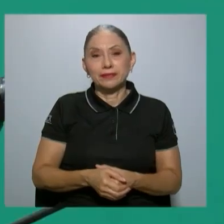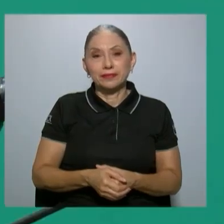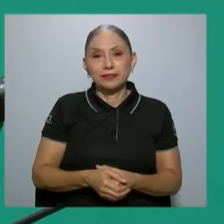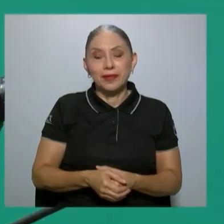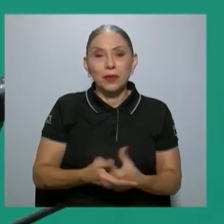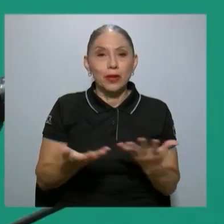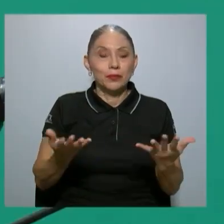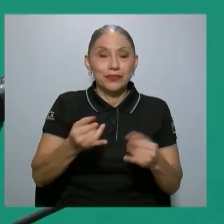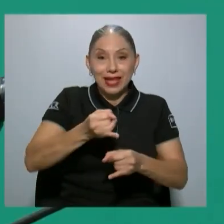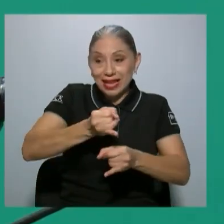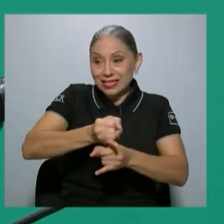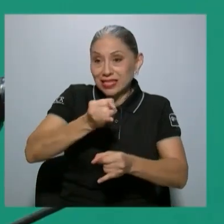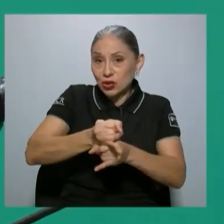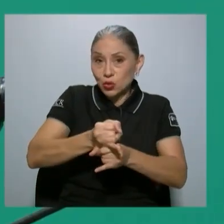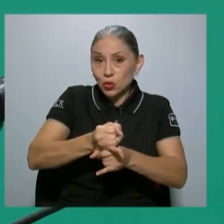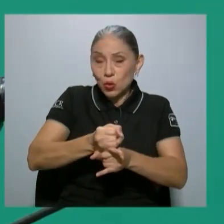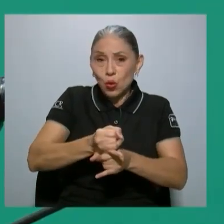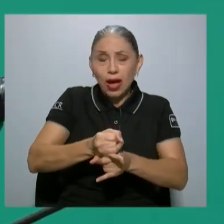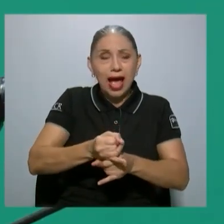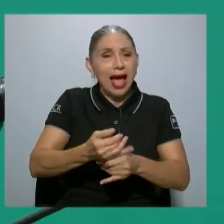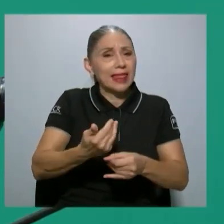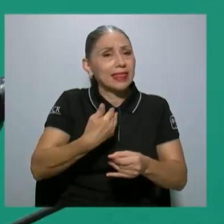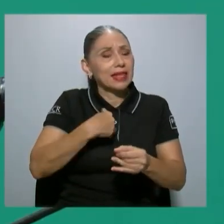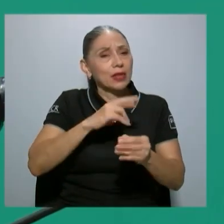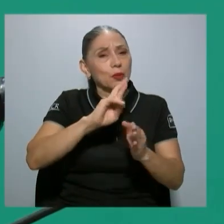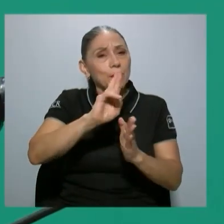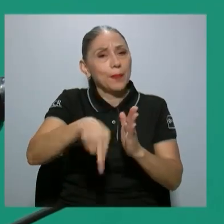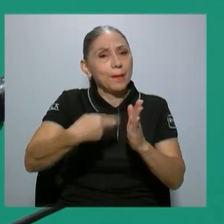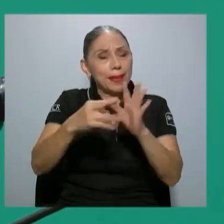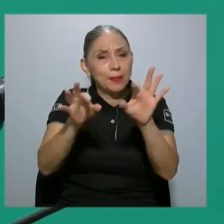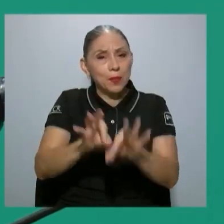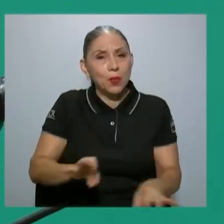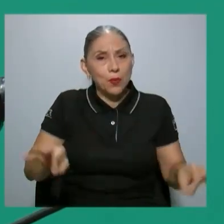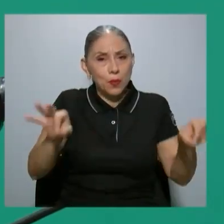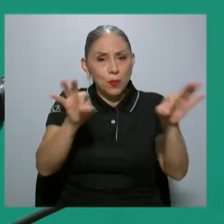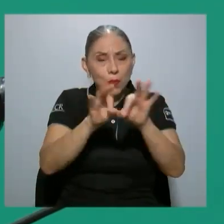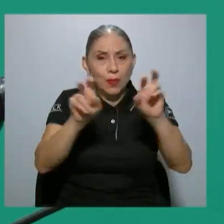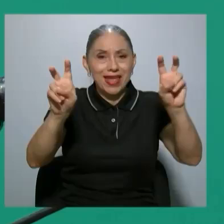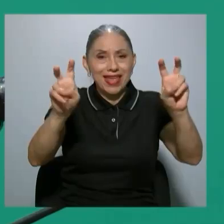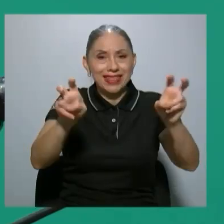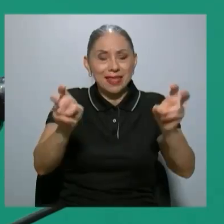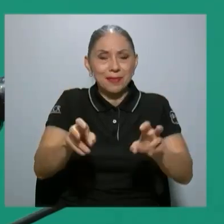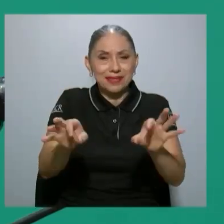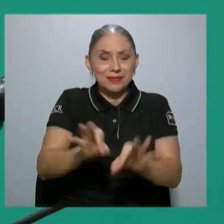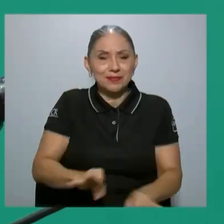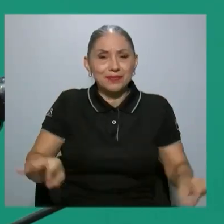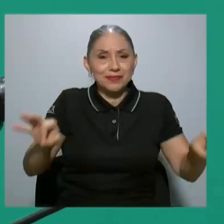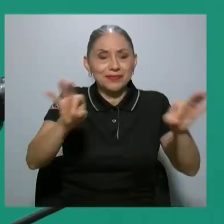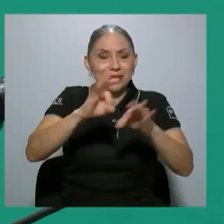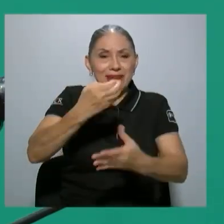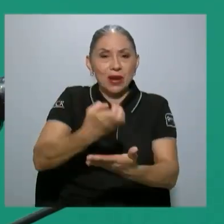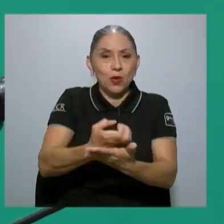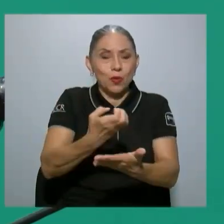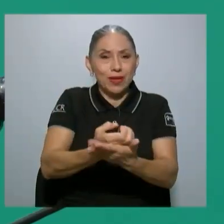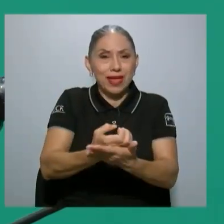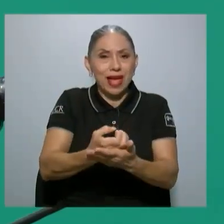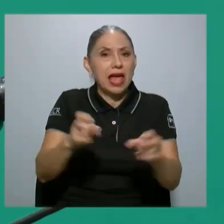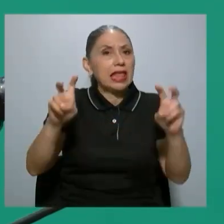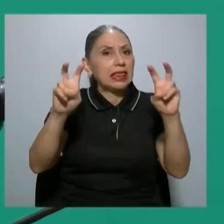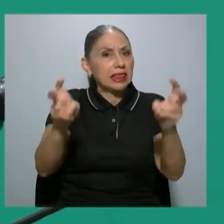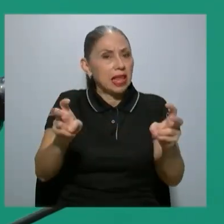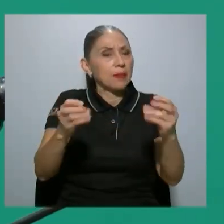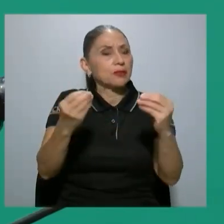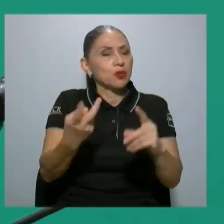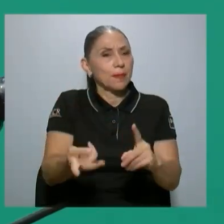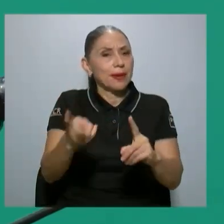el instituto ha jugado un papel muy importante en temas relevantes de la economía y temas muy aplicados, como por ejemplo